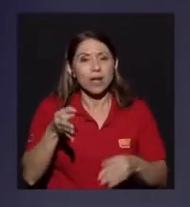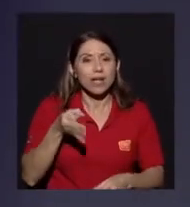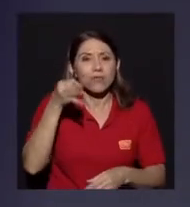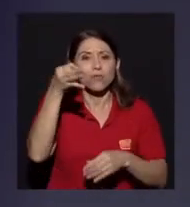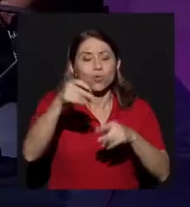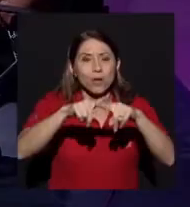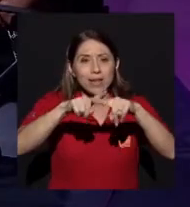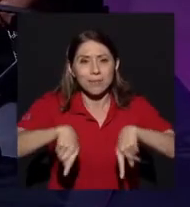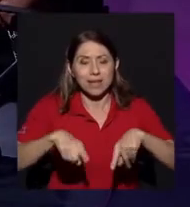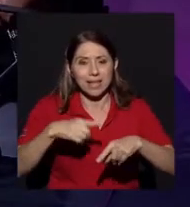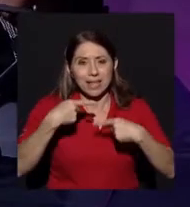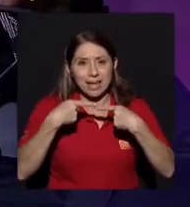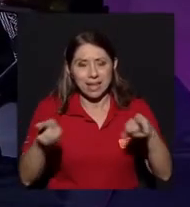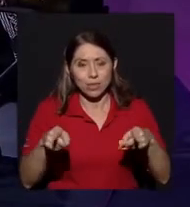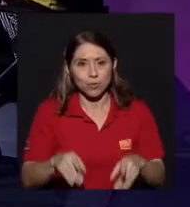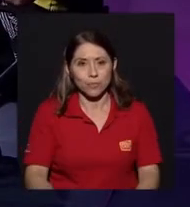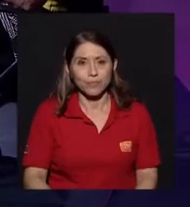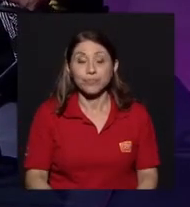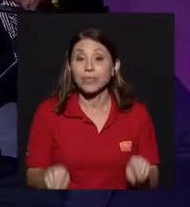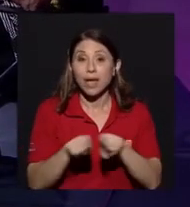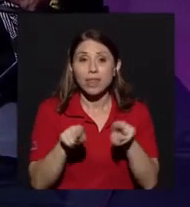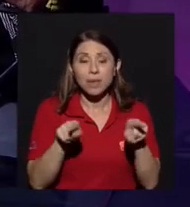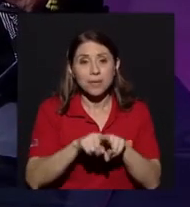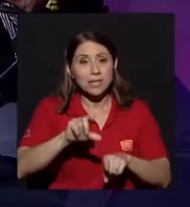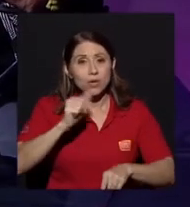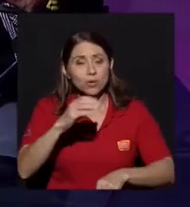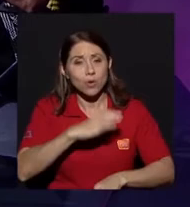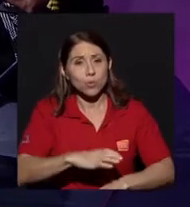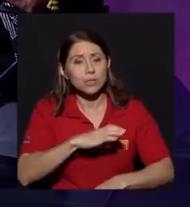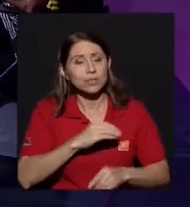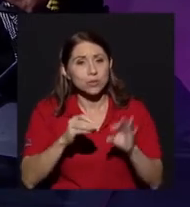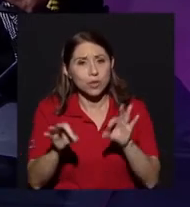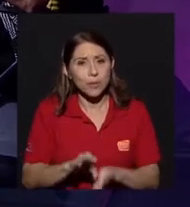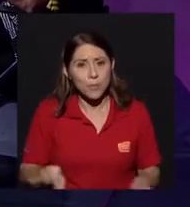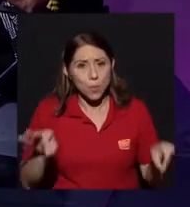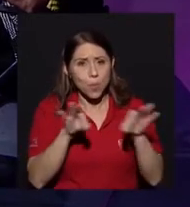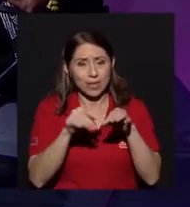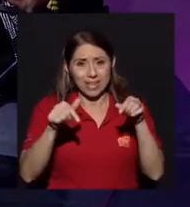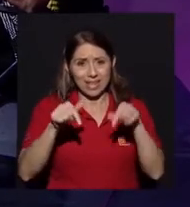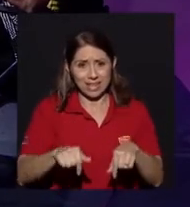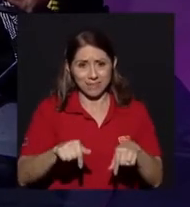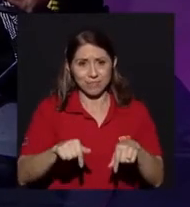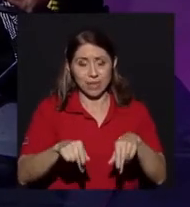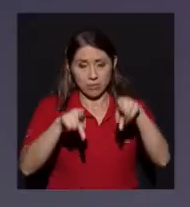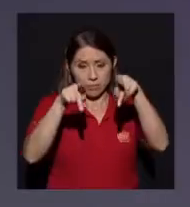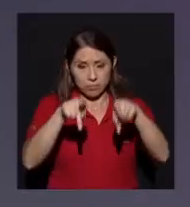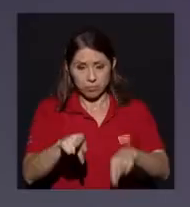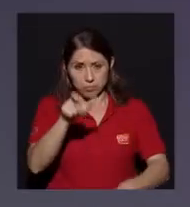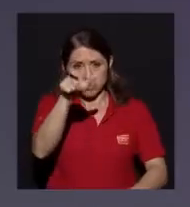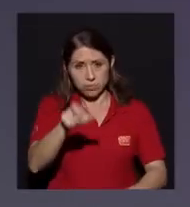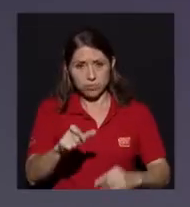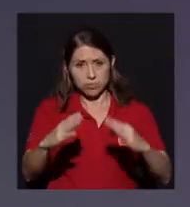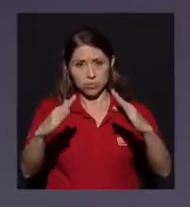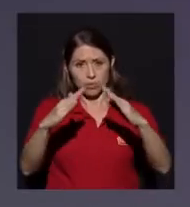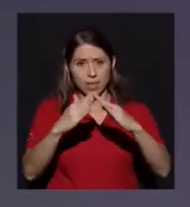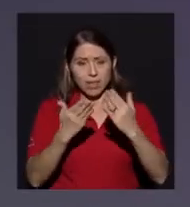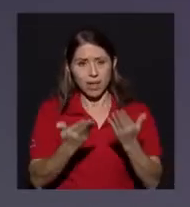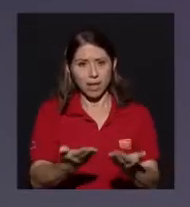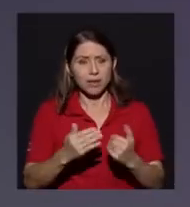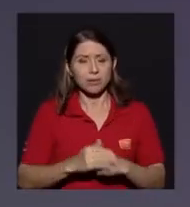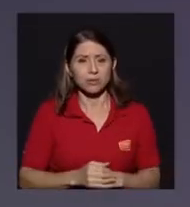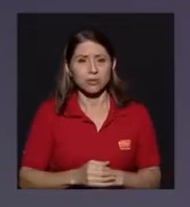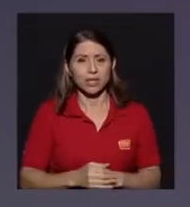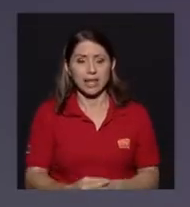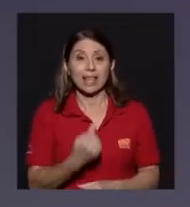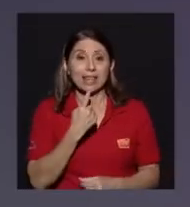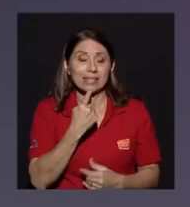decreto la base entre condición aquí que es que es importante es la condición de ciudadanos y ciudadanas es decir